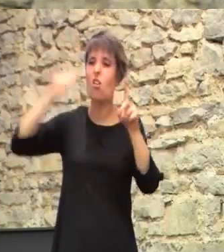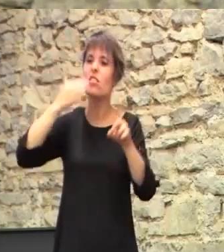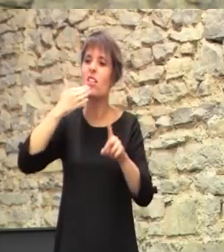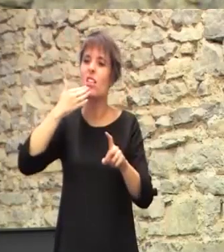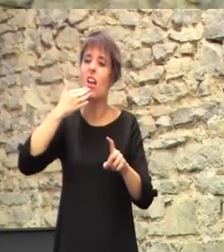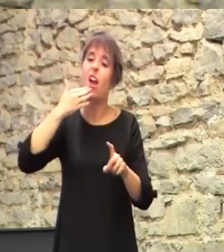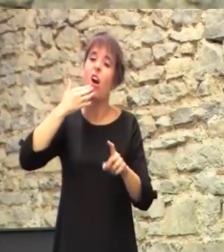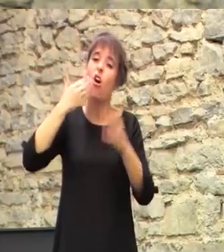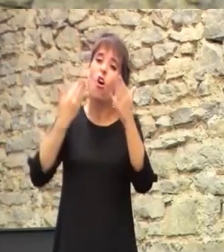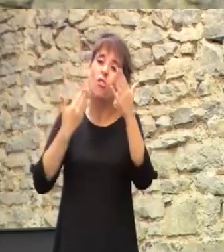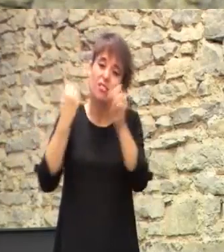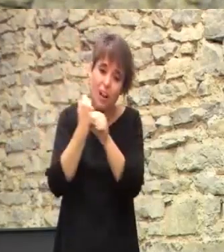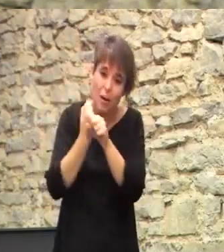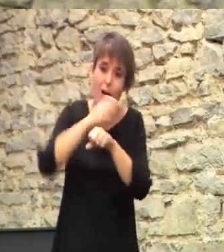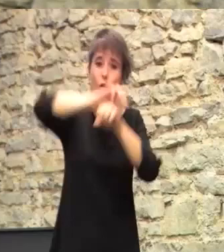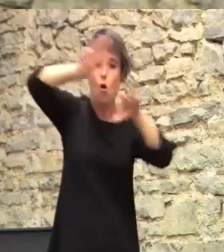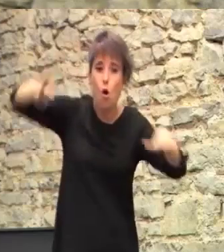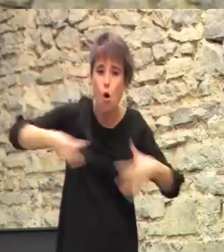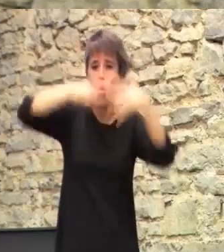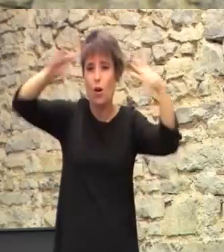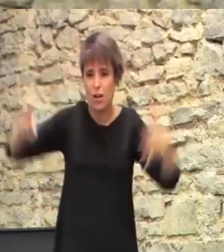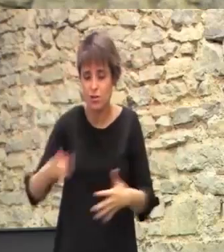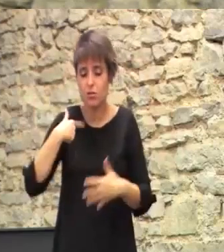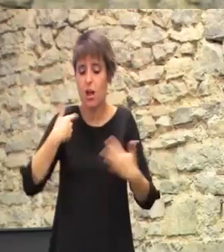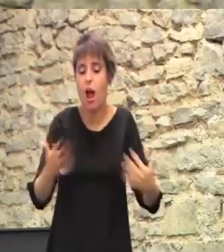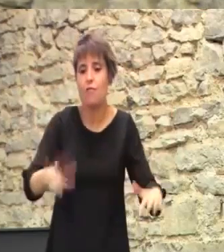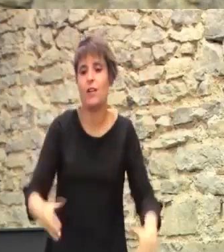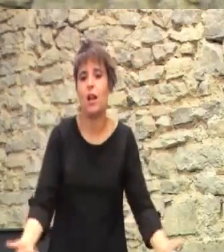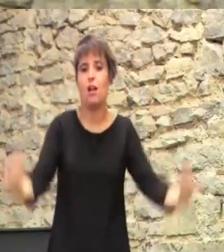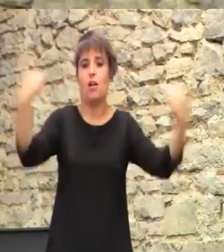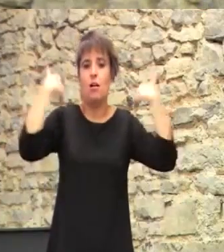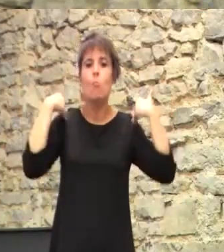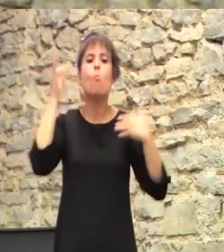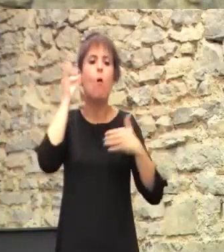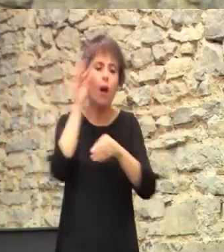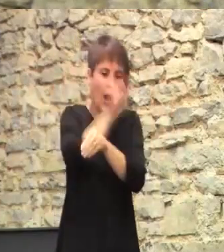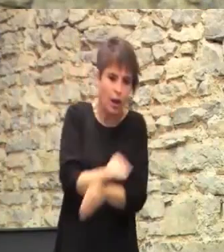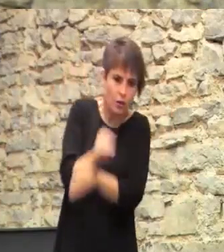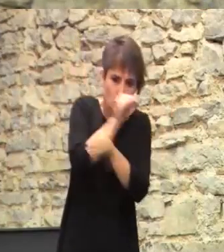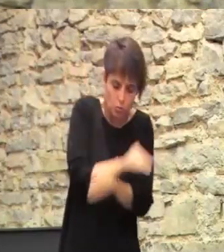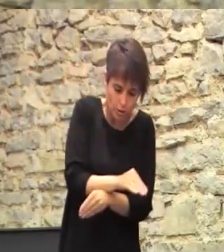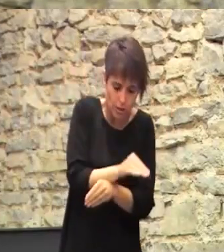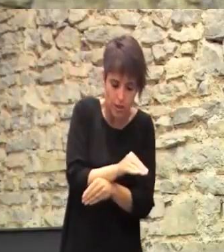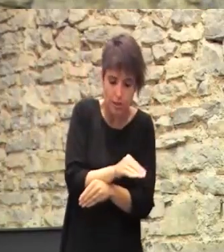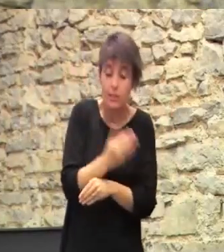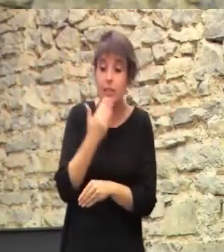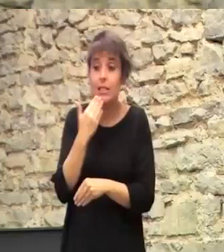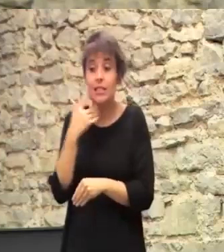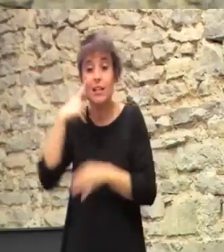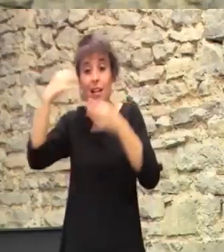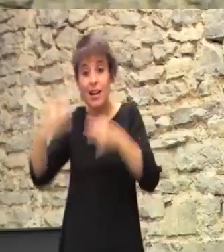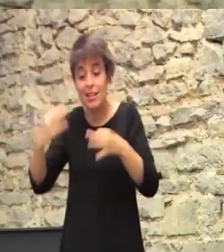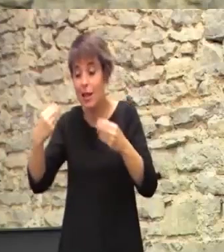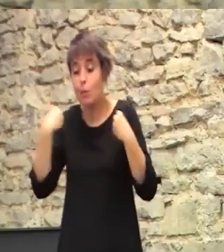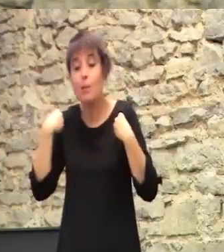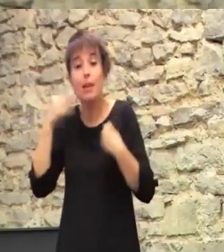jornada o los cuidados están mayoritariamente en manos de mujeres y si tú analizas la